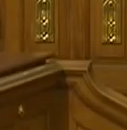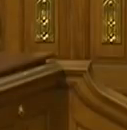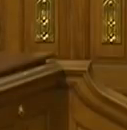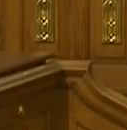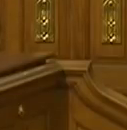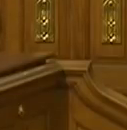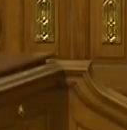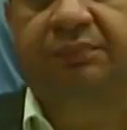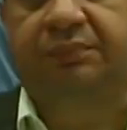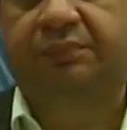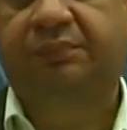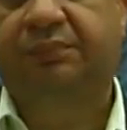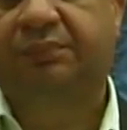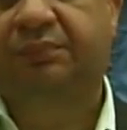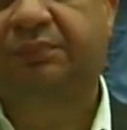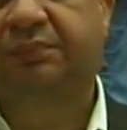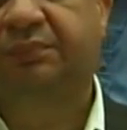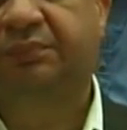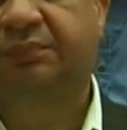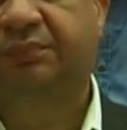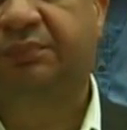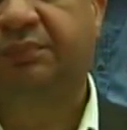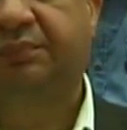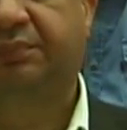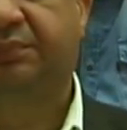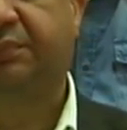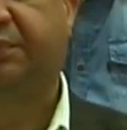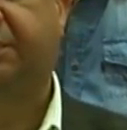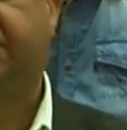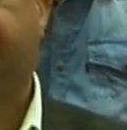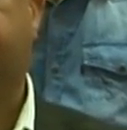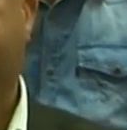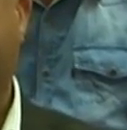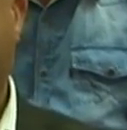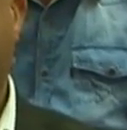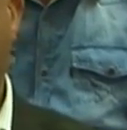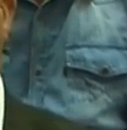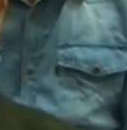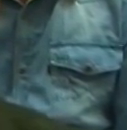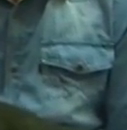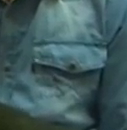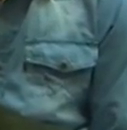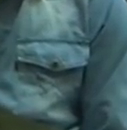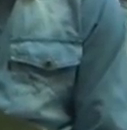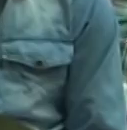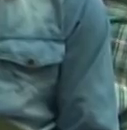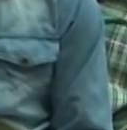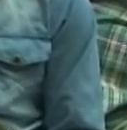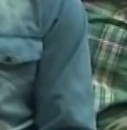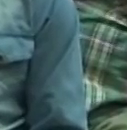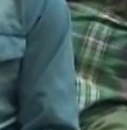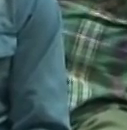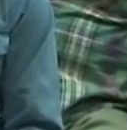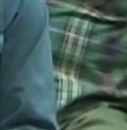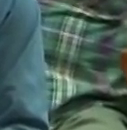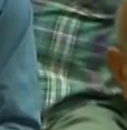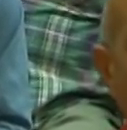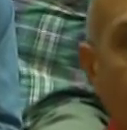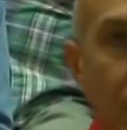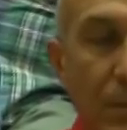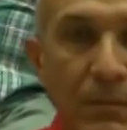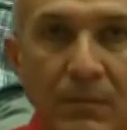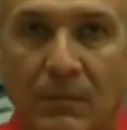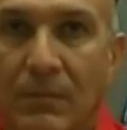mano, escrita, rayada, que decía el libro azul. Ahora, aquí está Campo Aponte, está Pedro